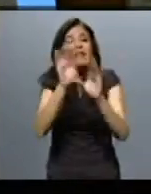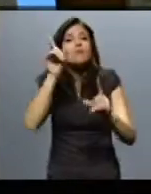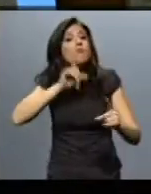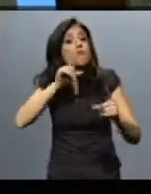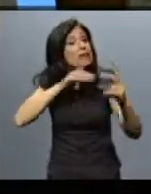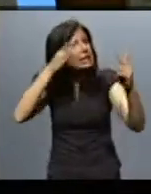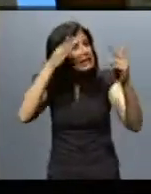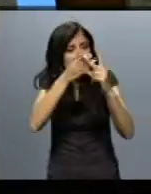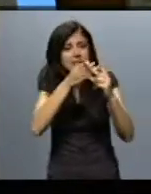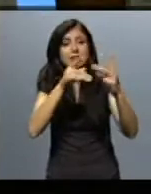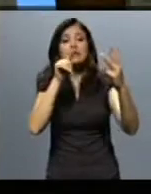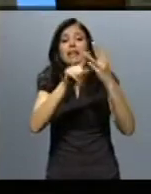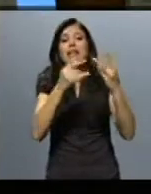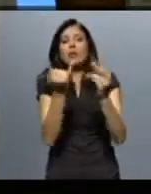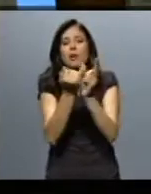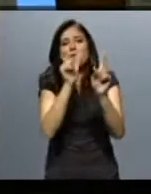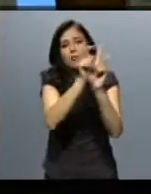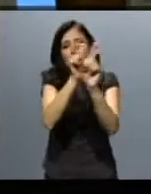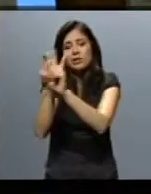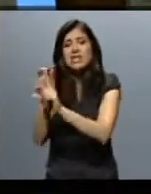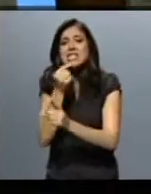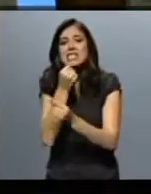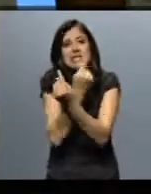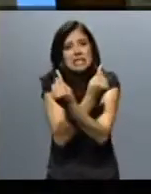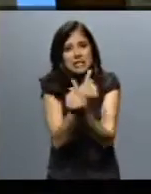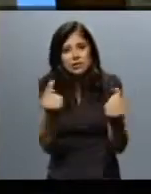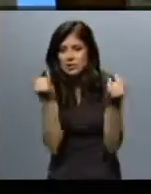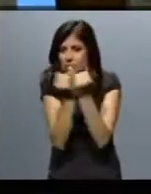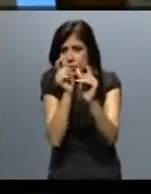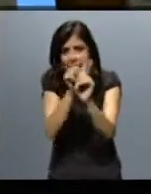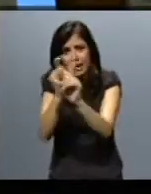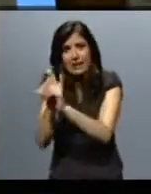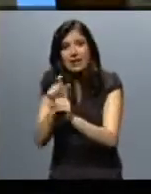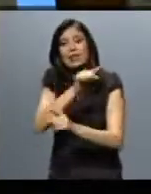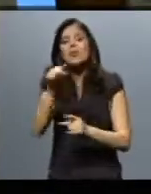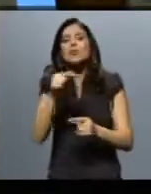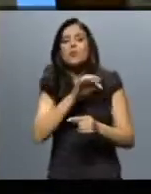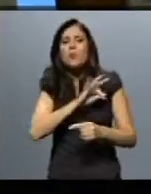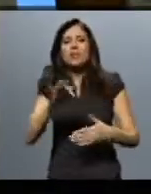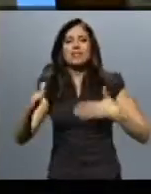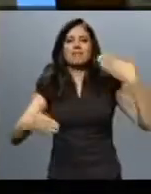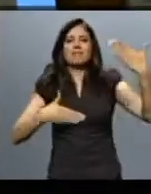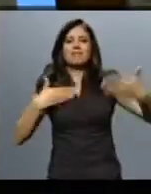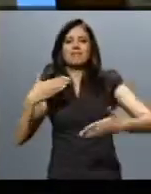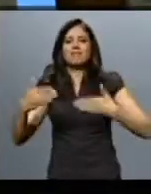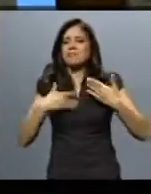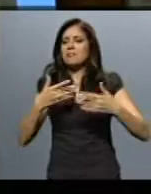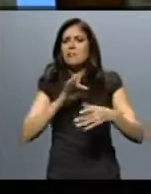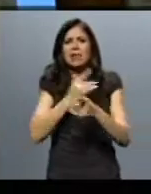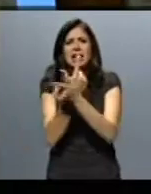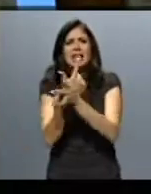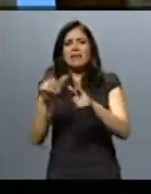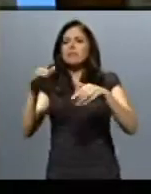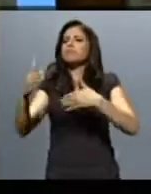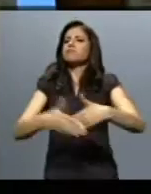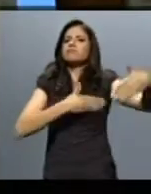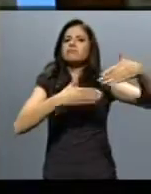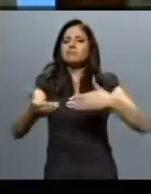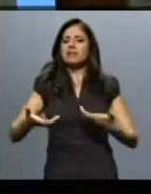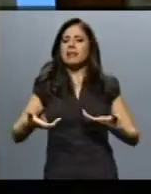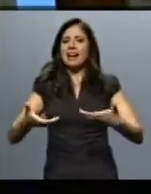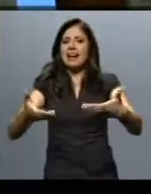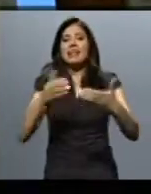haya más y mejor protección para los niños para que podamos disfrutar de las calles para que tengamos más y